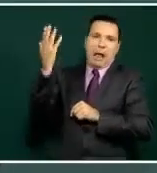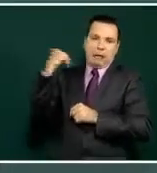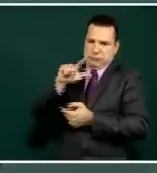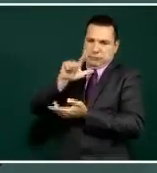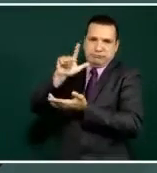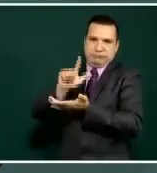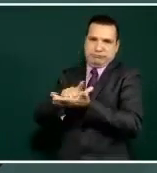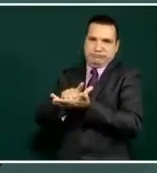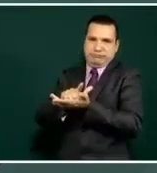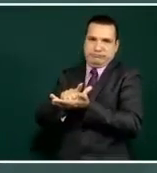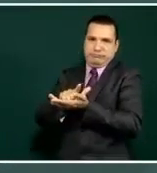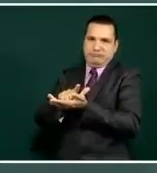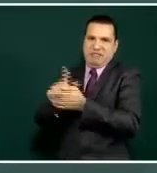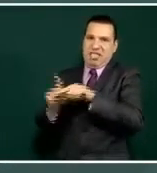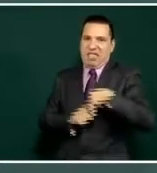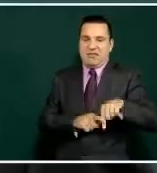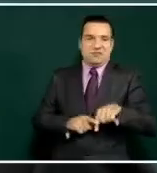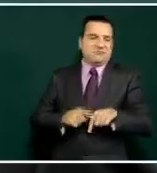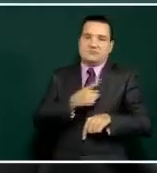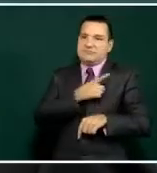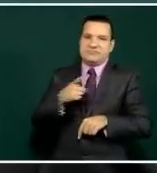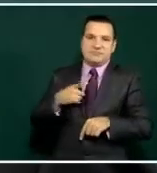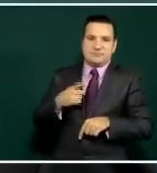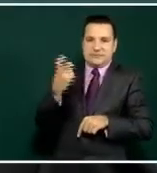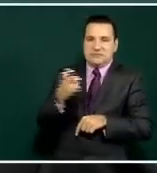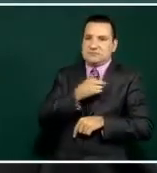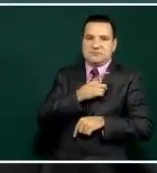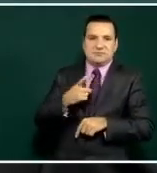ilegales, ilegítimas.